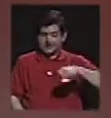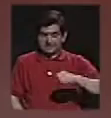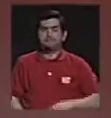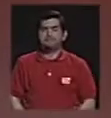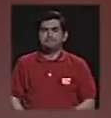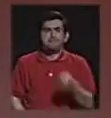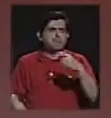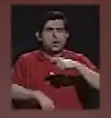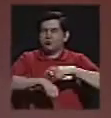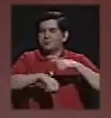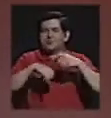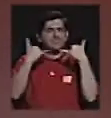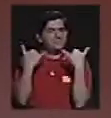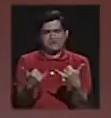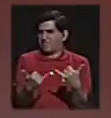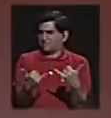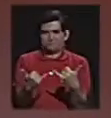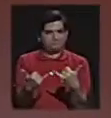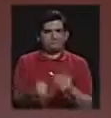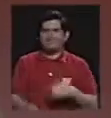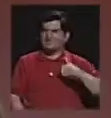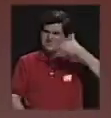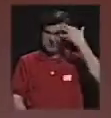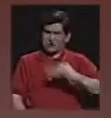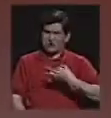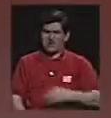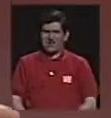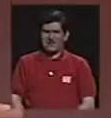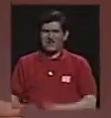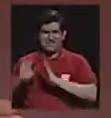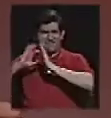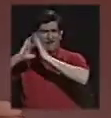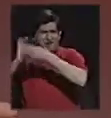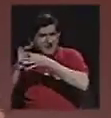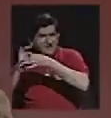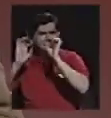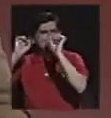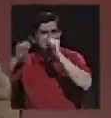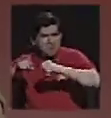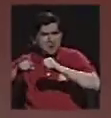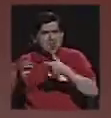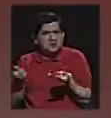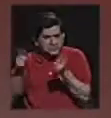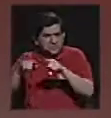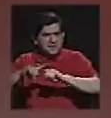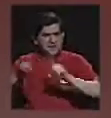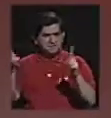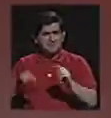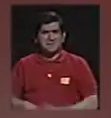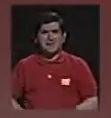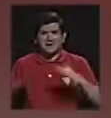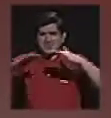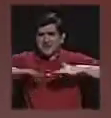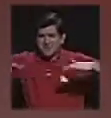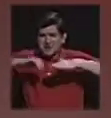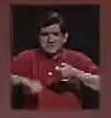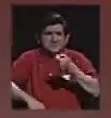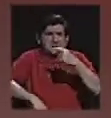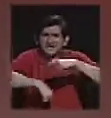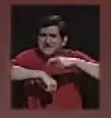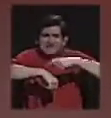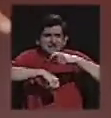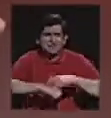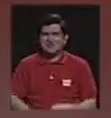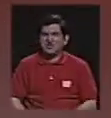hay muy poco tiempo, por lo tanto. Entonces, yo creo que la coalición podría darse, pero el margen que tiene es muy corto y eso reduce